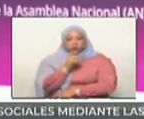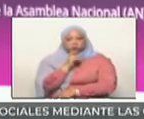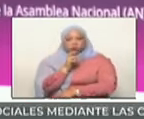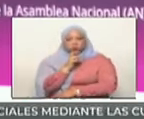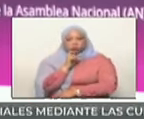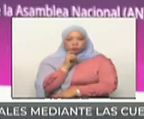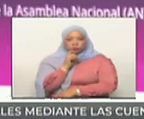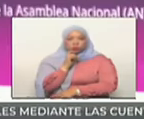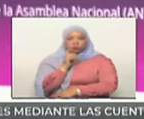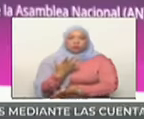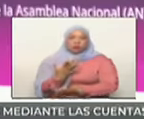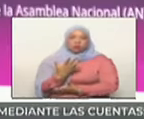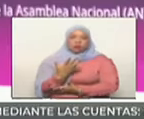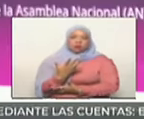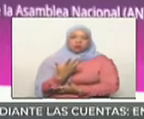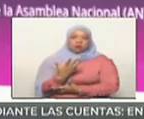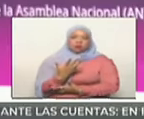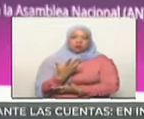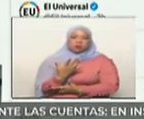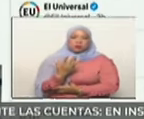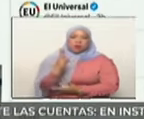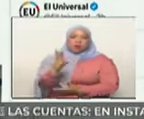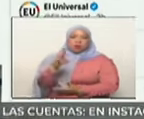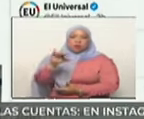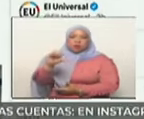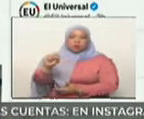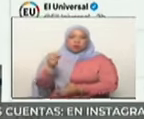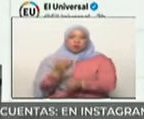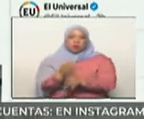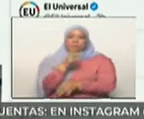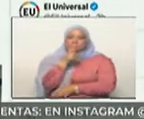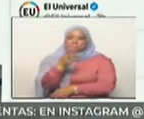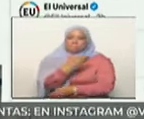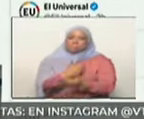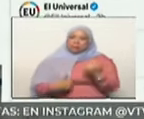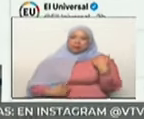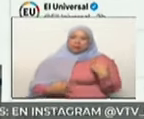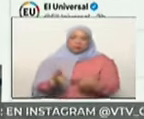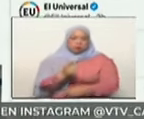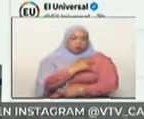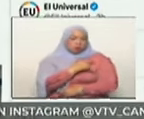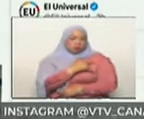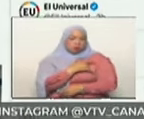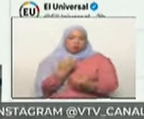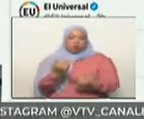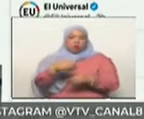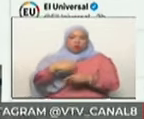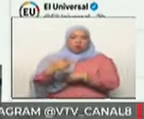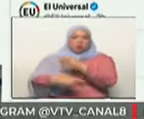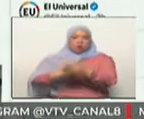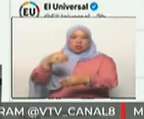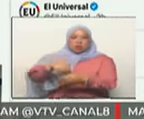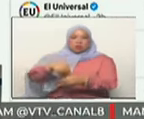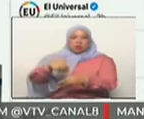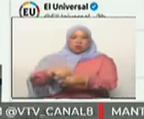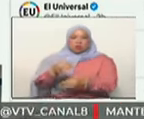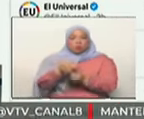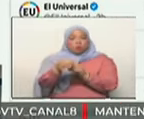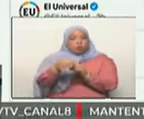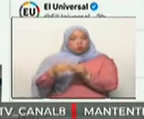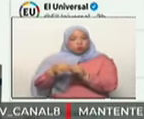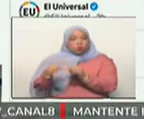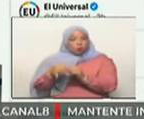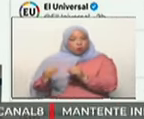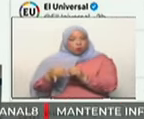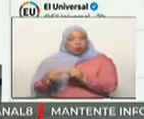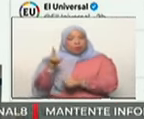venimos de un escenario en los BRICS en donde Lula quedó muy mal parado. Y ahora ocurren las elecciones municipales en Brasil, en